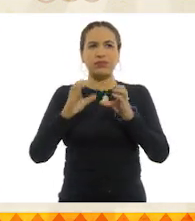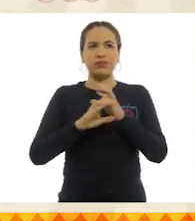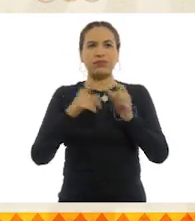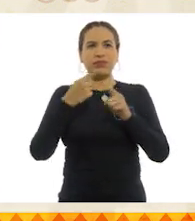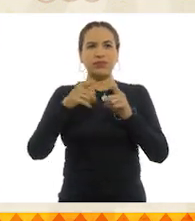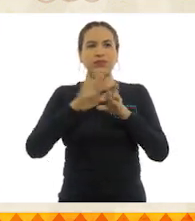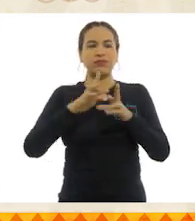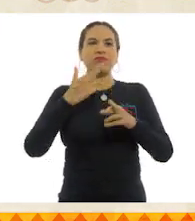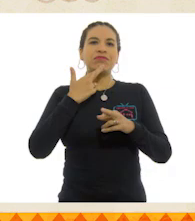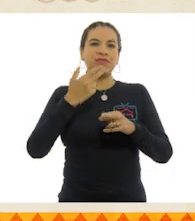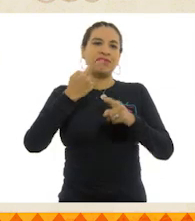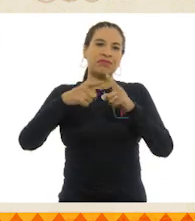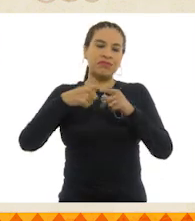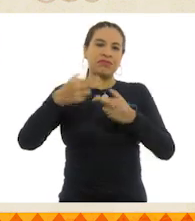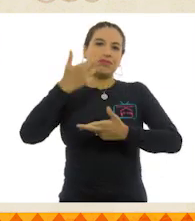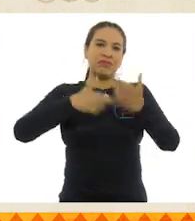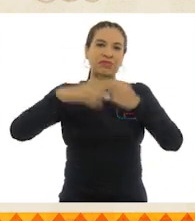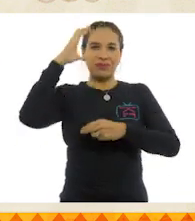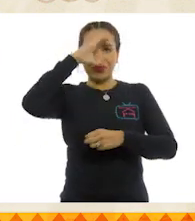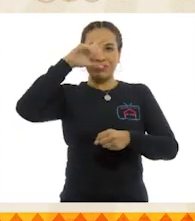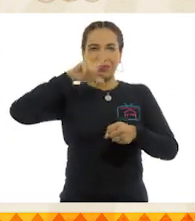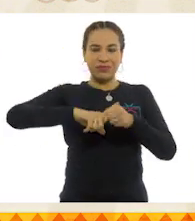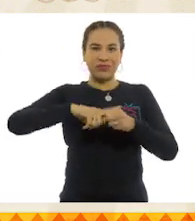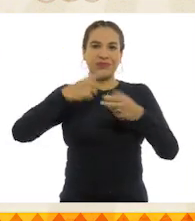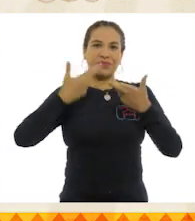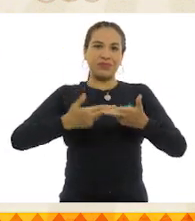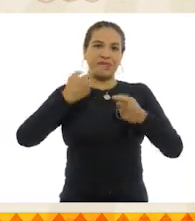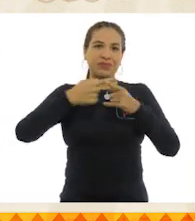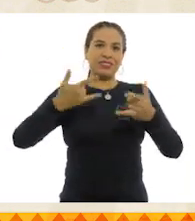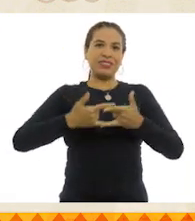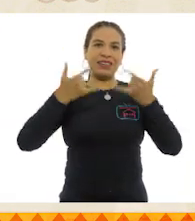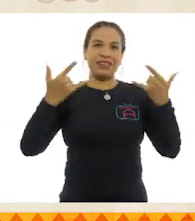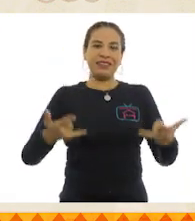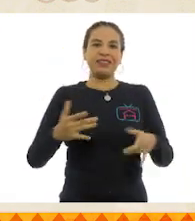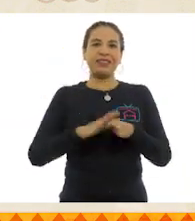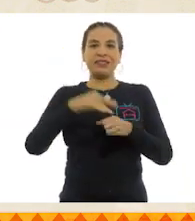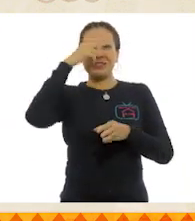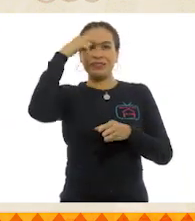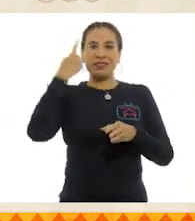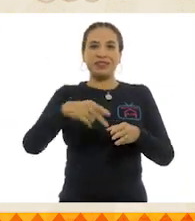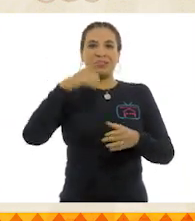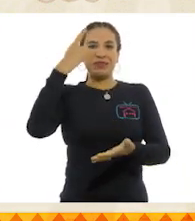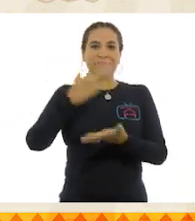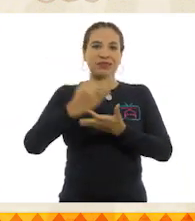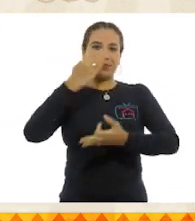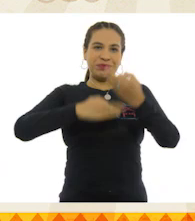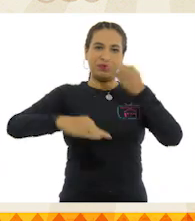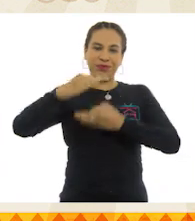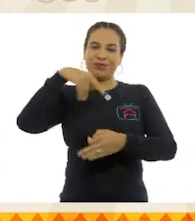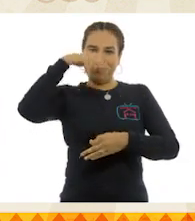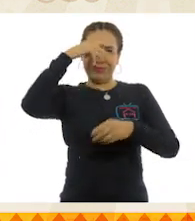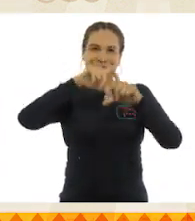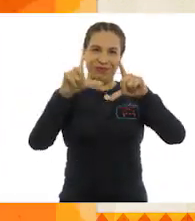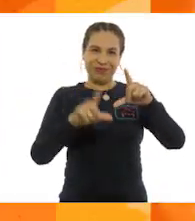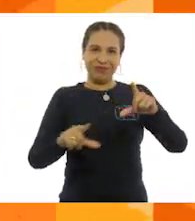todas sus riquezas naturales, culturales e históricas. México es único y todos somos